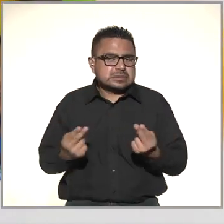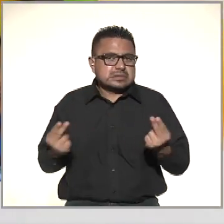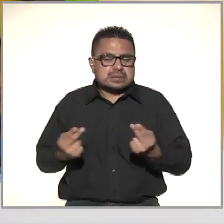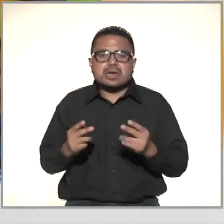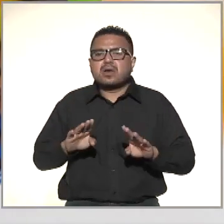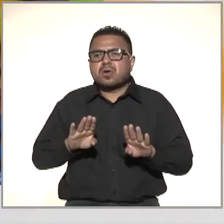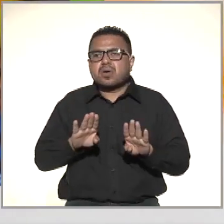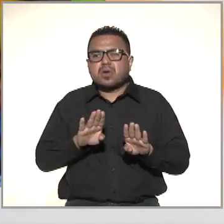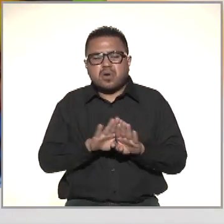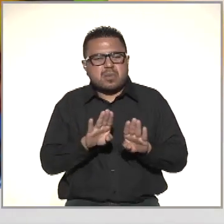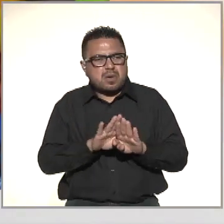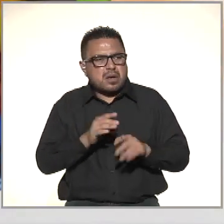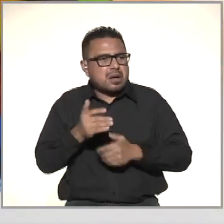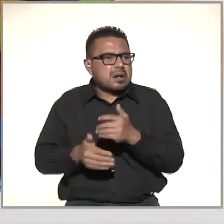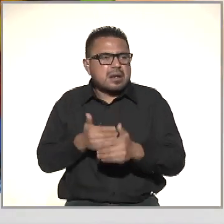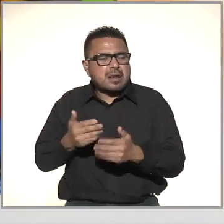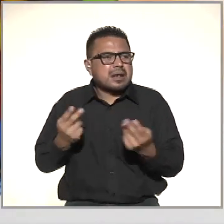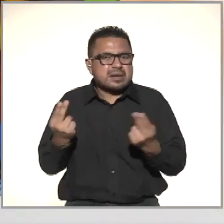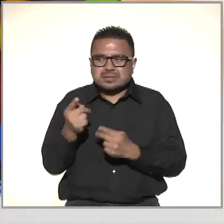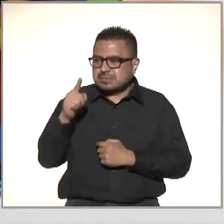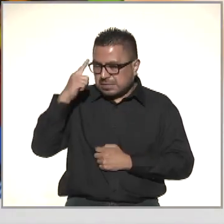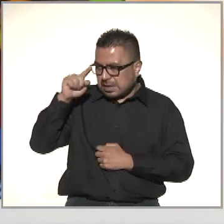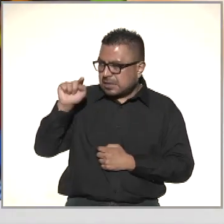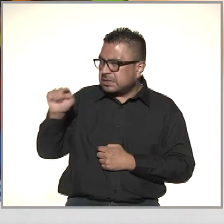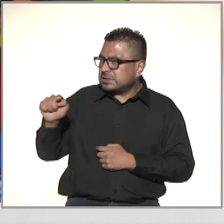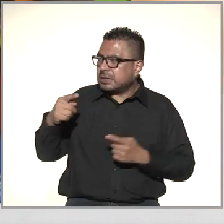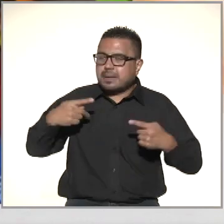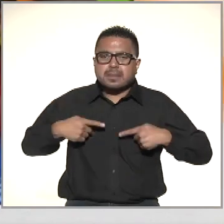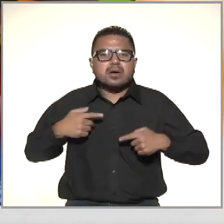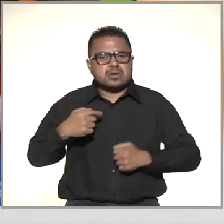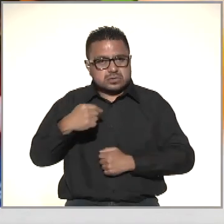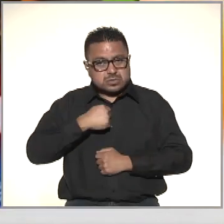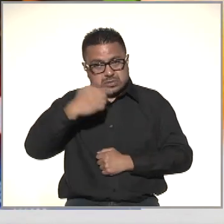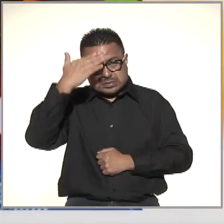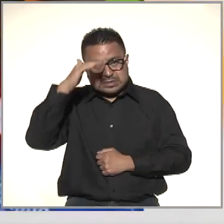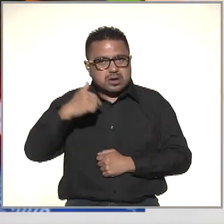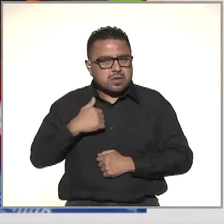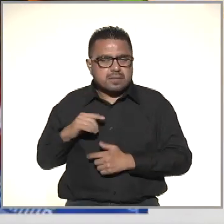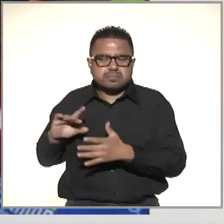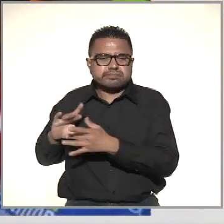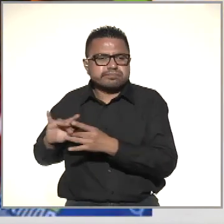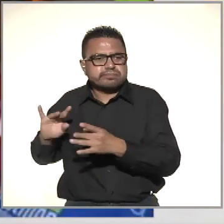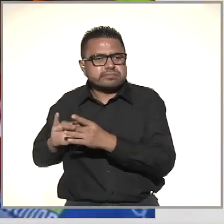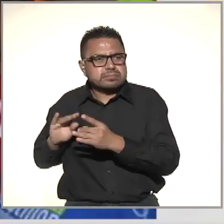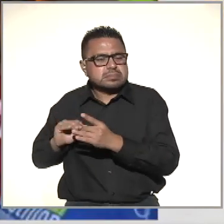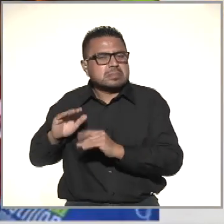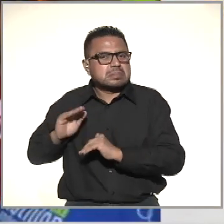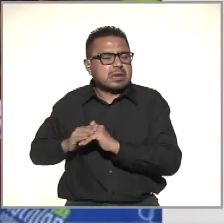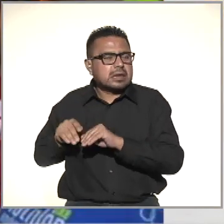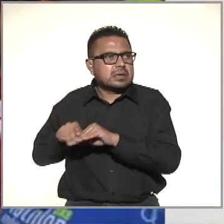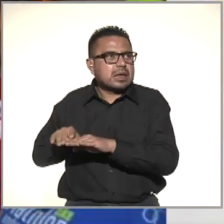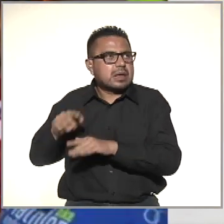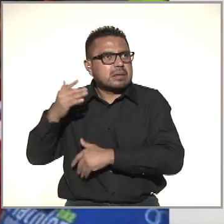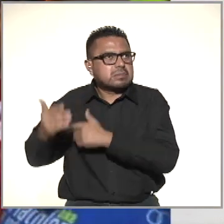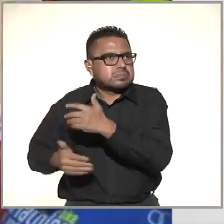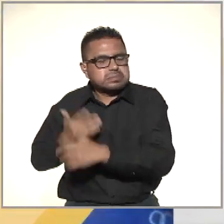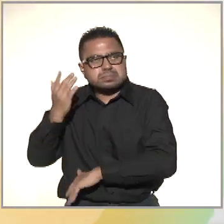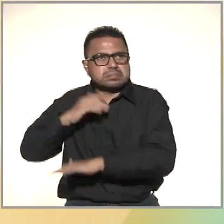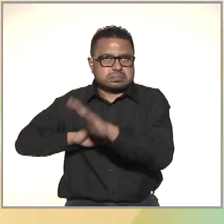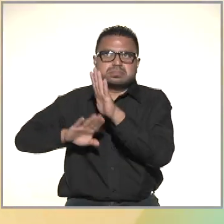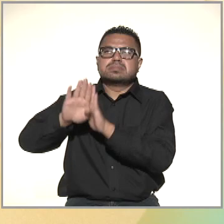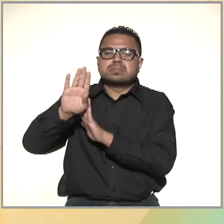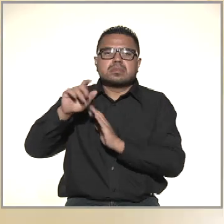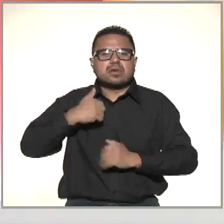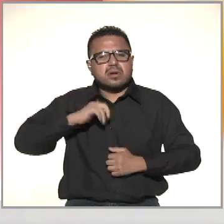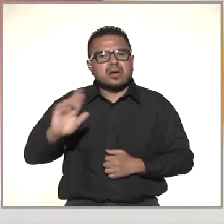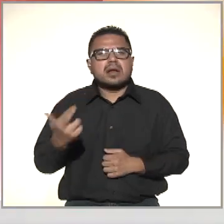momento necesario para esta persona, ¿no? Porque yo sé que lo que le diga le va a impactar de manera trascendental. Por ejemplo, yo